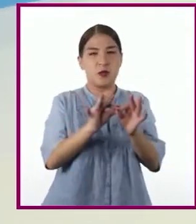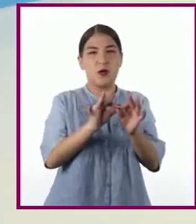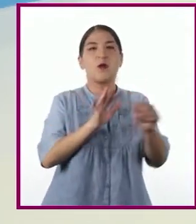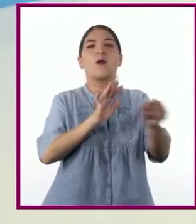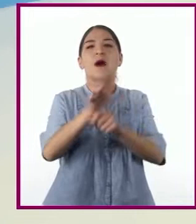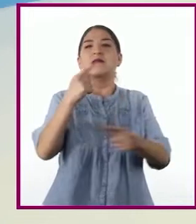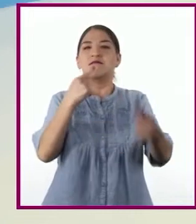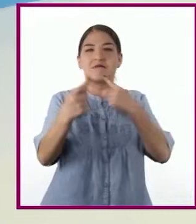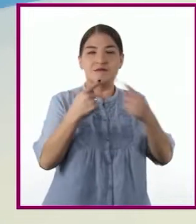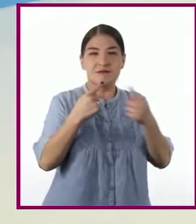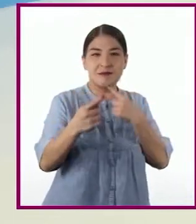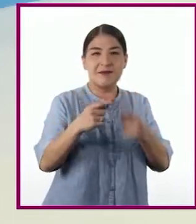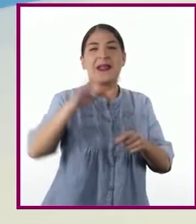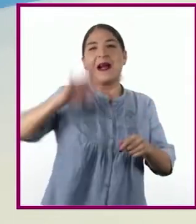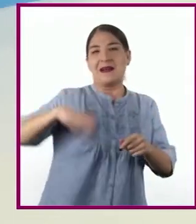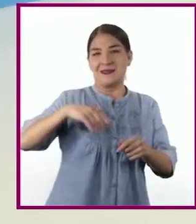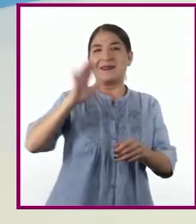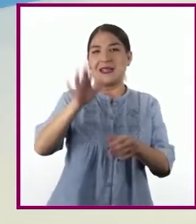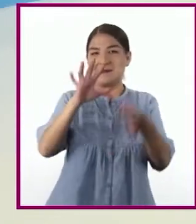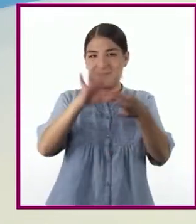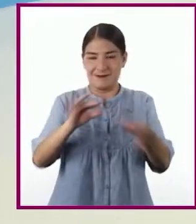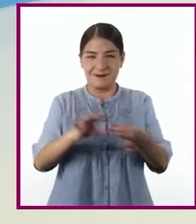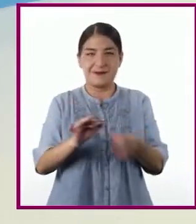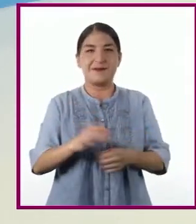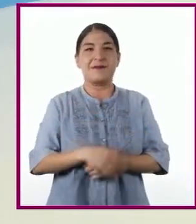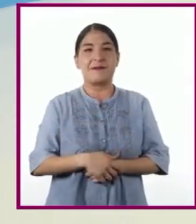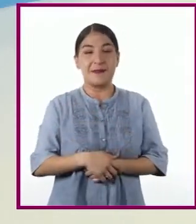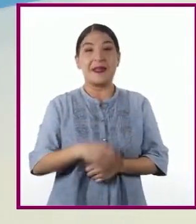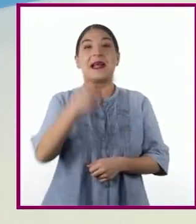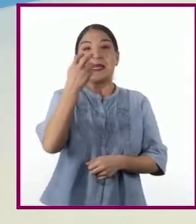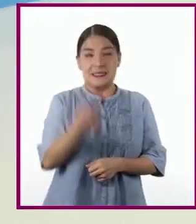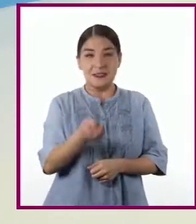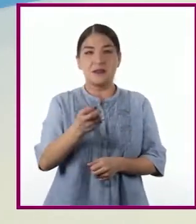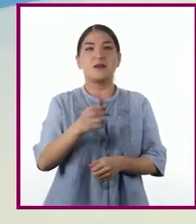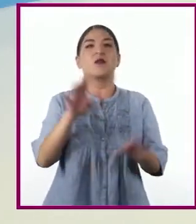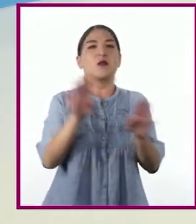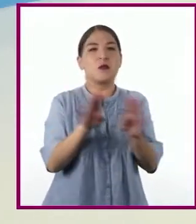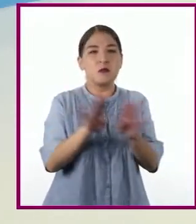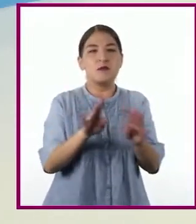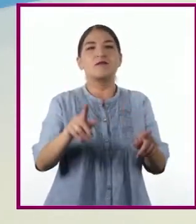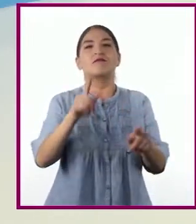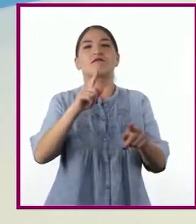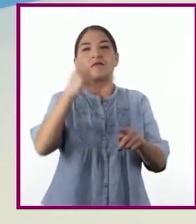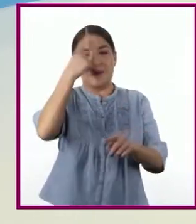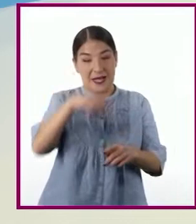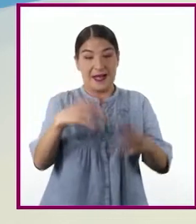criterios que mencionamos antes. Así,